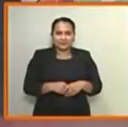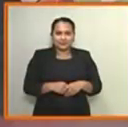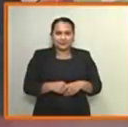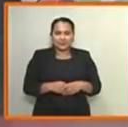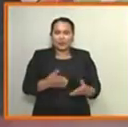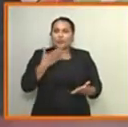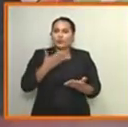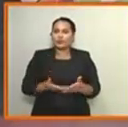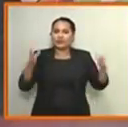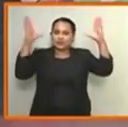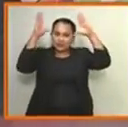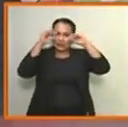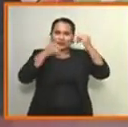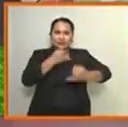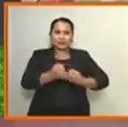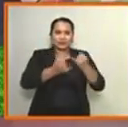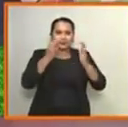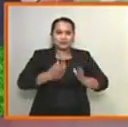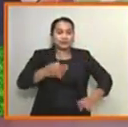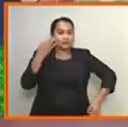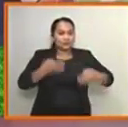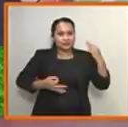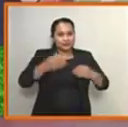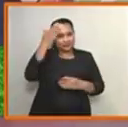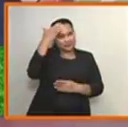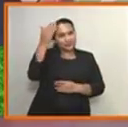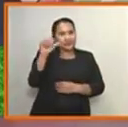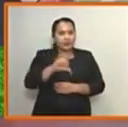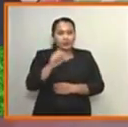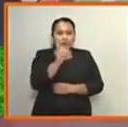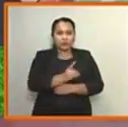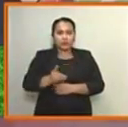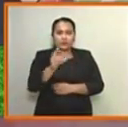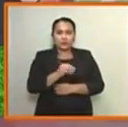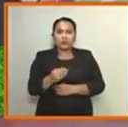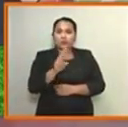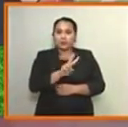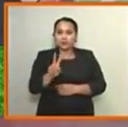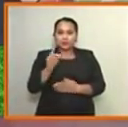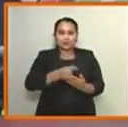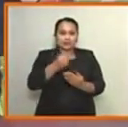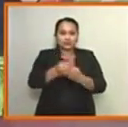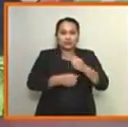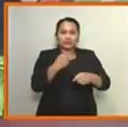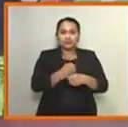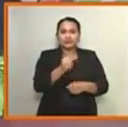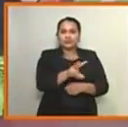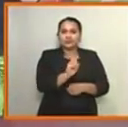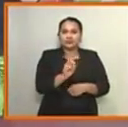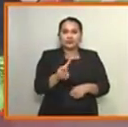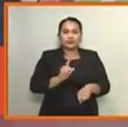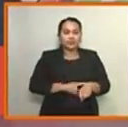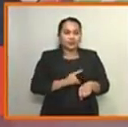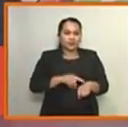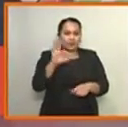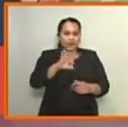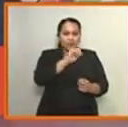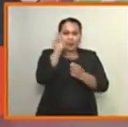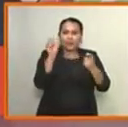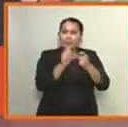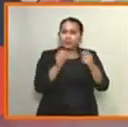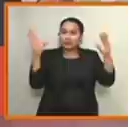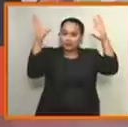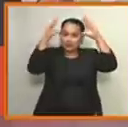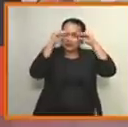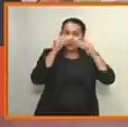Muy buenas noches, mis queridos jugadores. Qué alegría poder saludarlos hoy domingo 22 de agosto del año 2021. Ya son las 9 en punto de la noche. Les